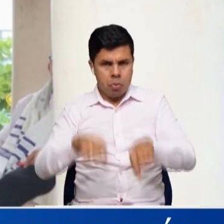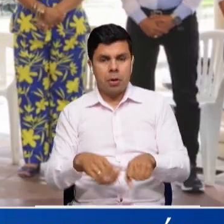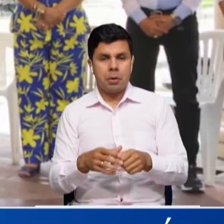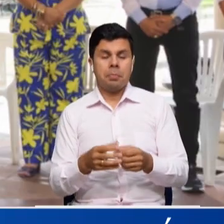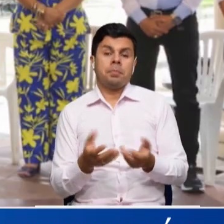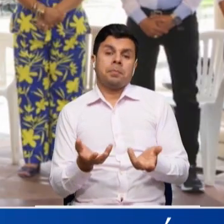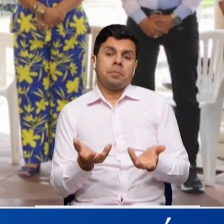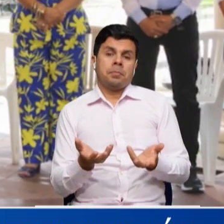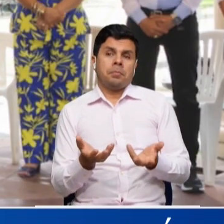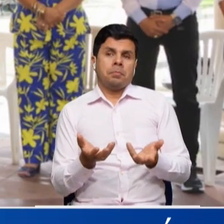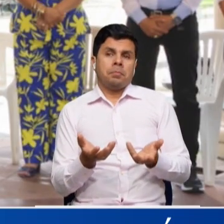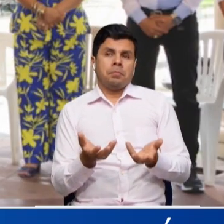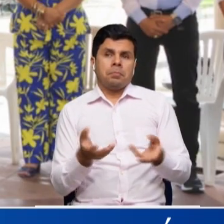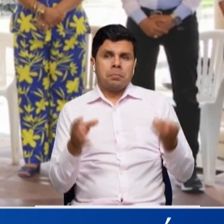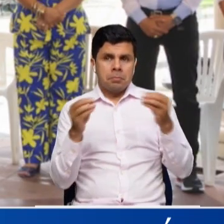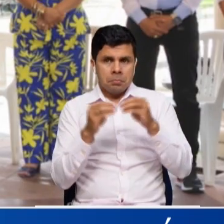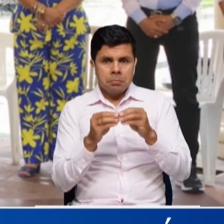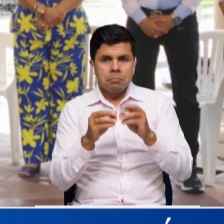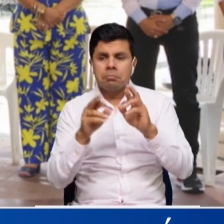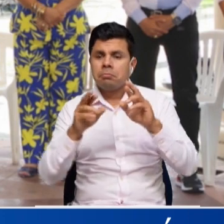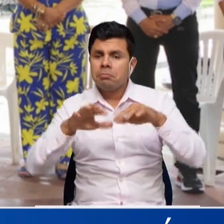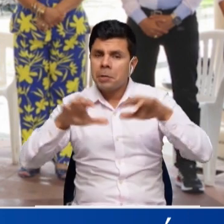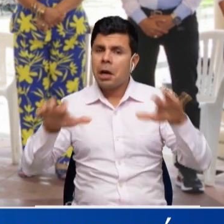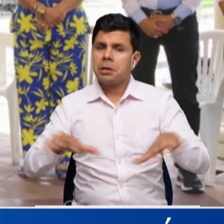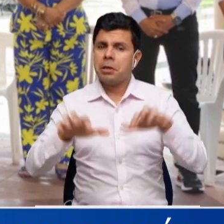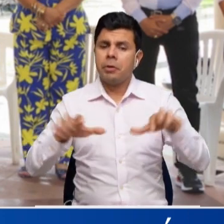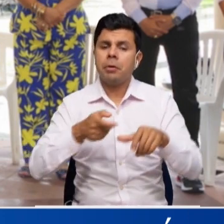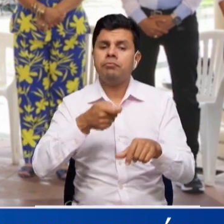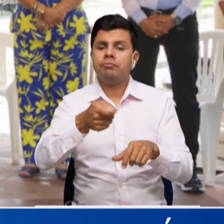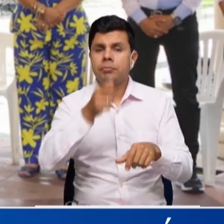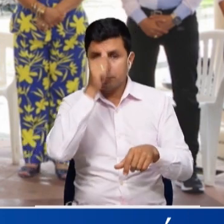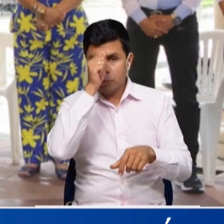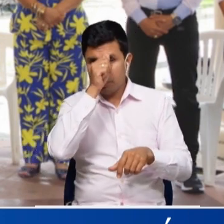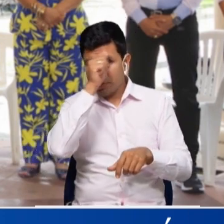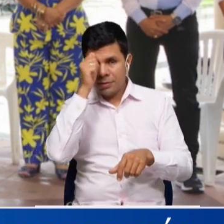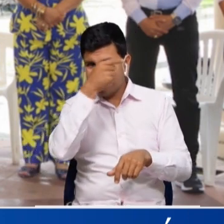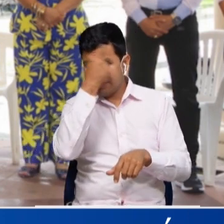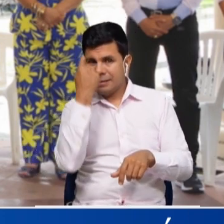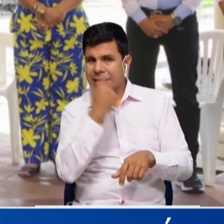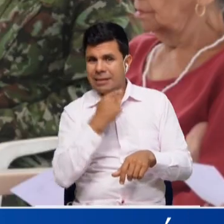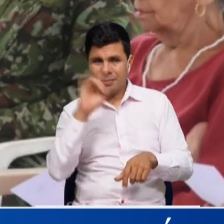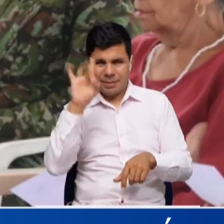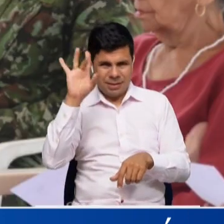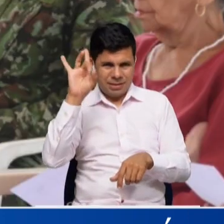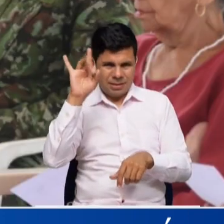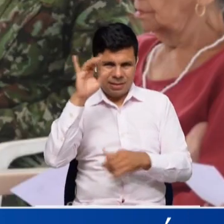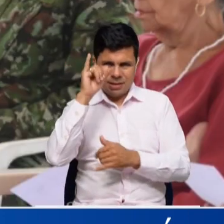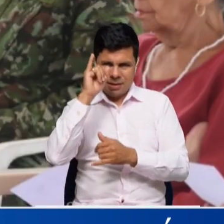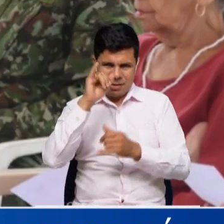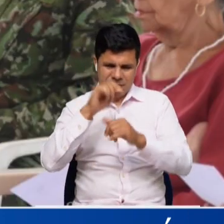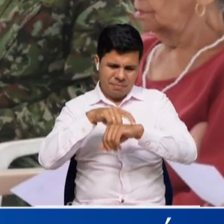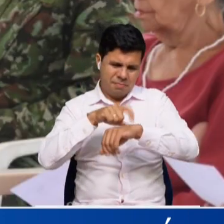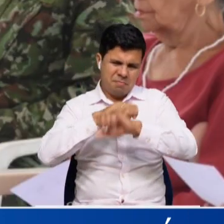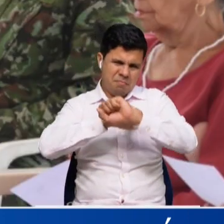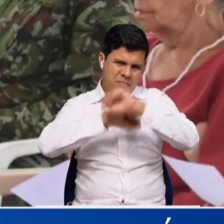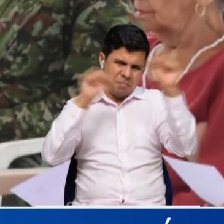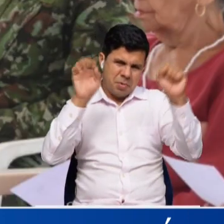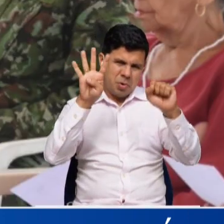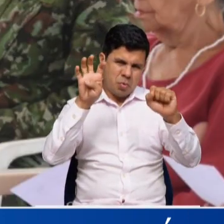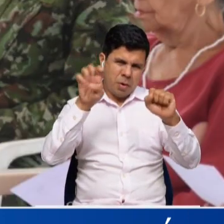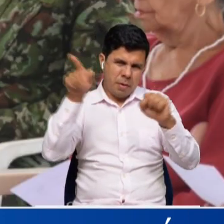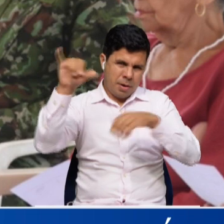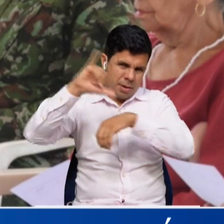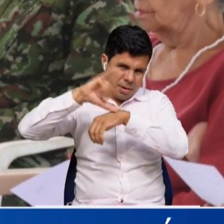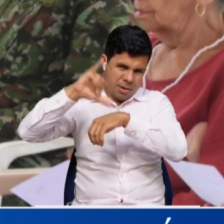así, al finalizar el próximo domingo 15, con la solemne Eucaristía a las 9 de la mañana, allá en la